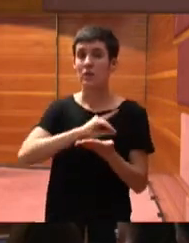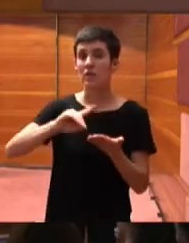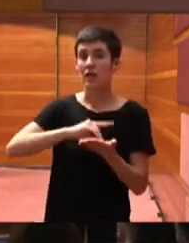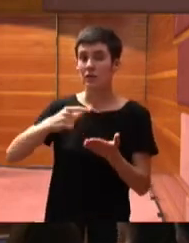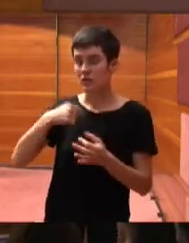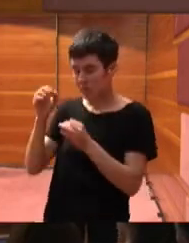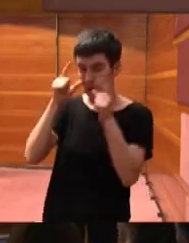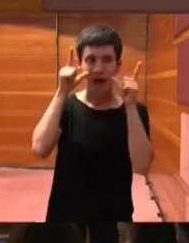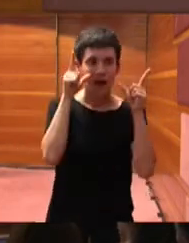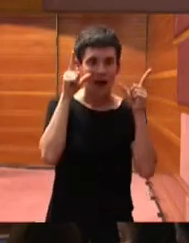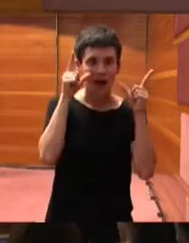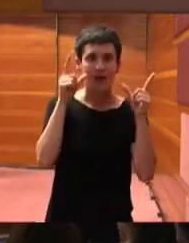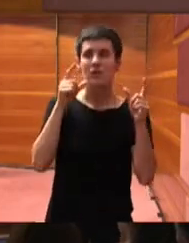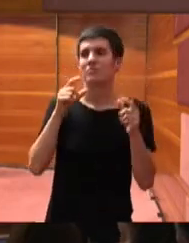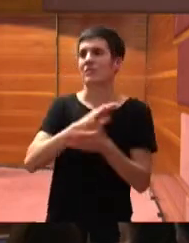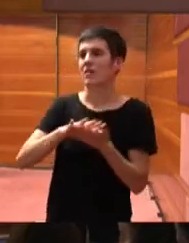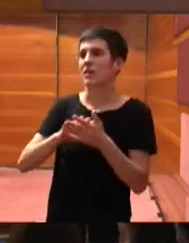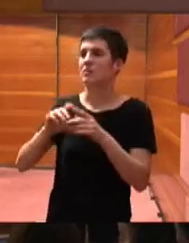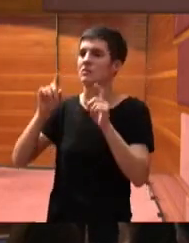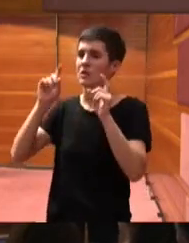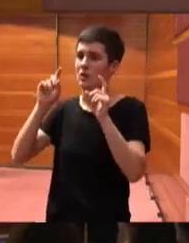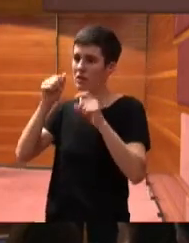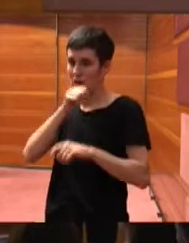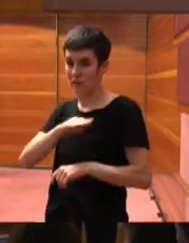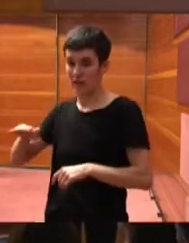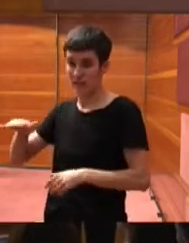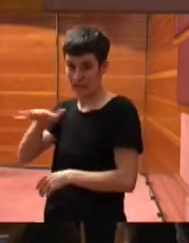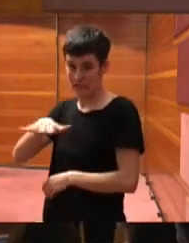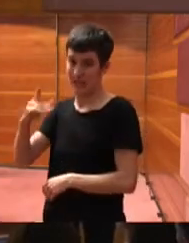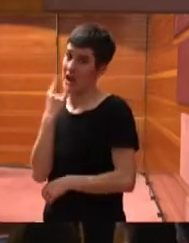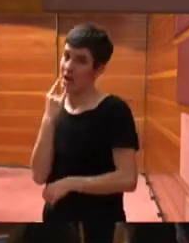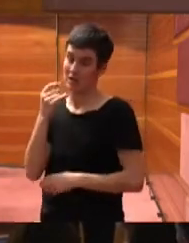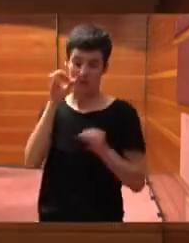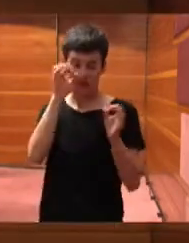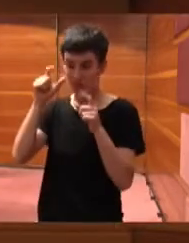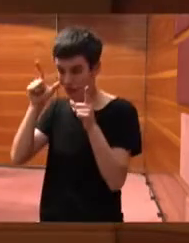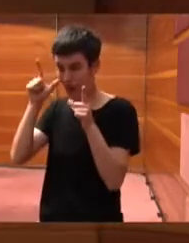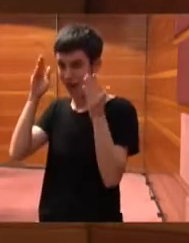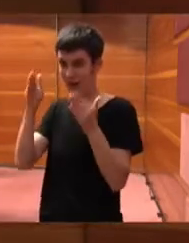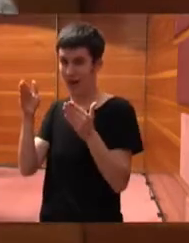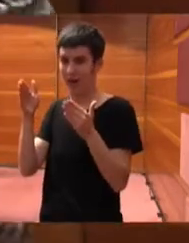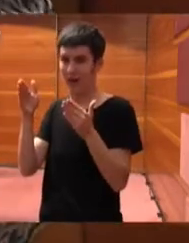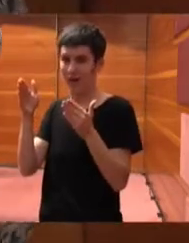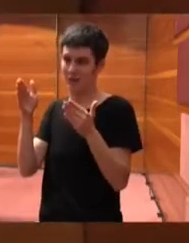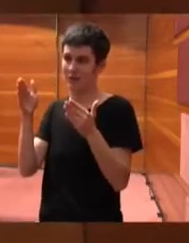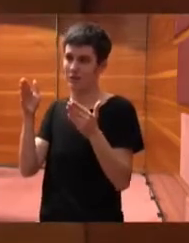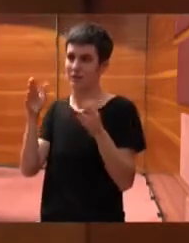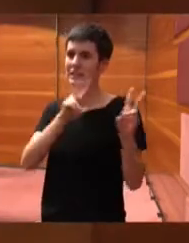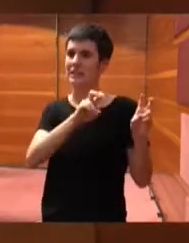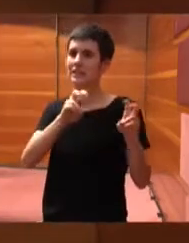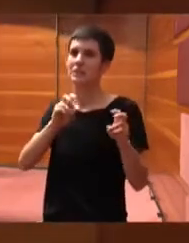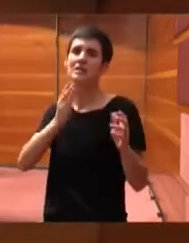caso. Cuando hablamos de educación infantil en Guecho, hago caso. ¿Qué más nos toca la